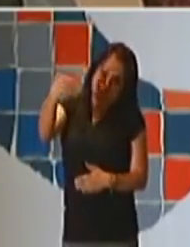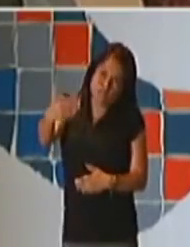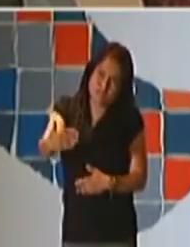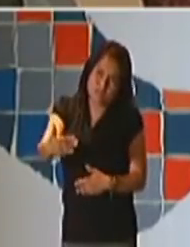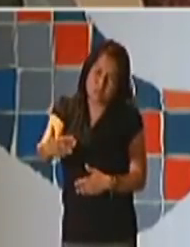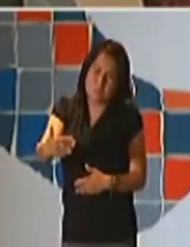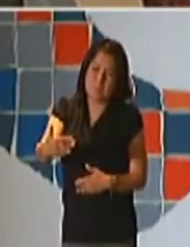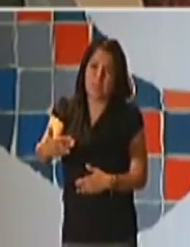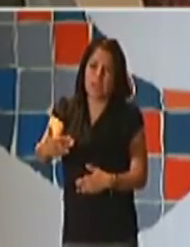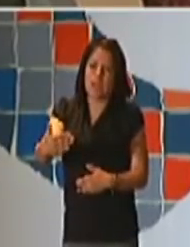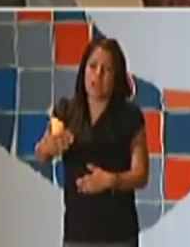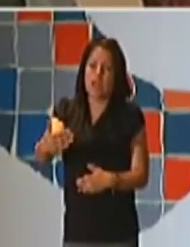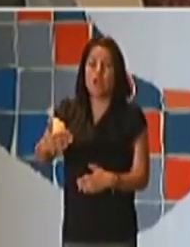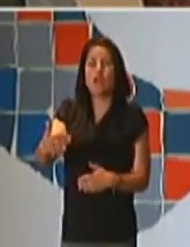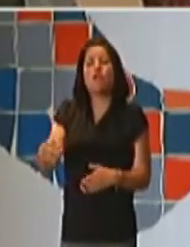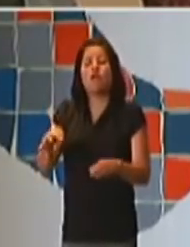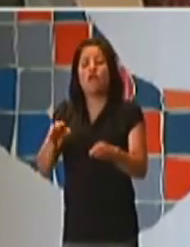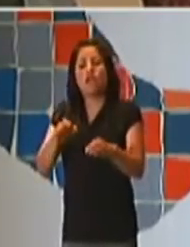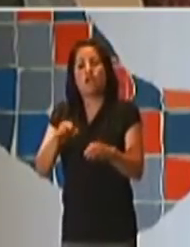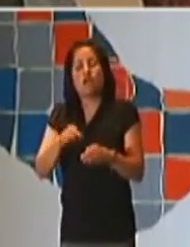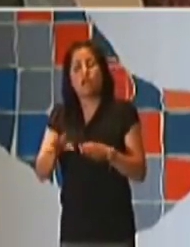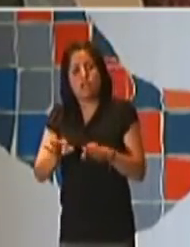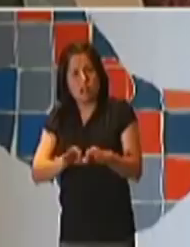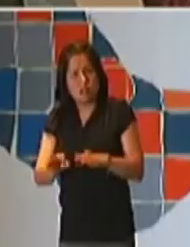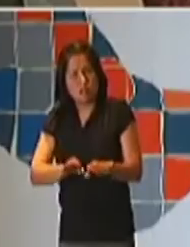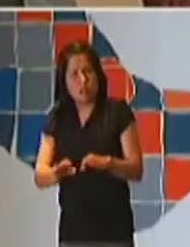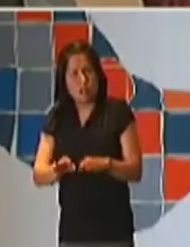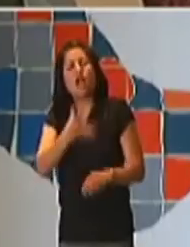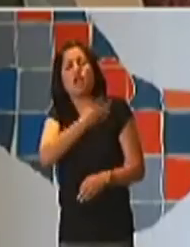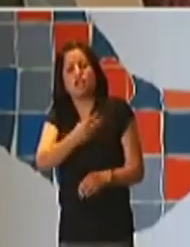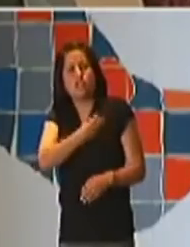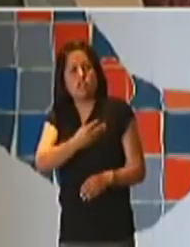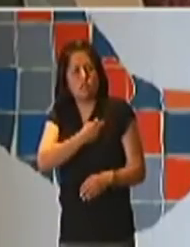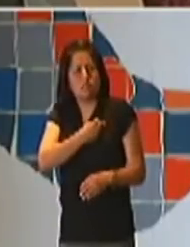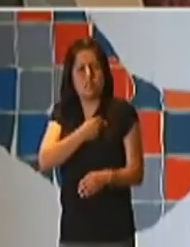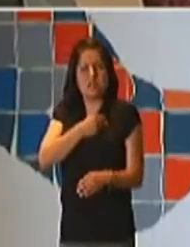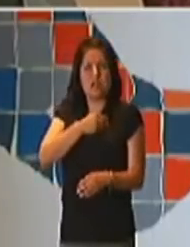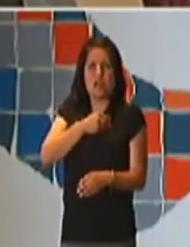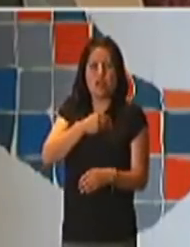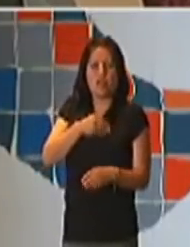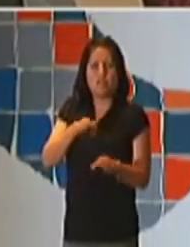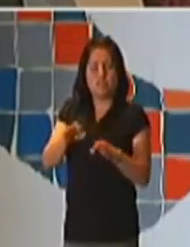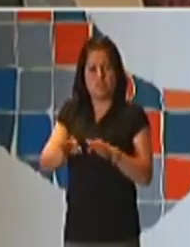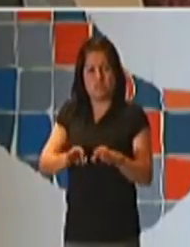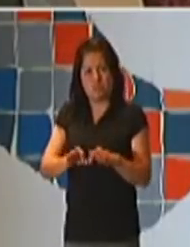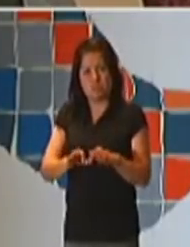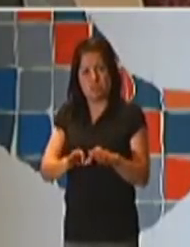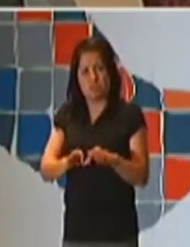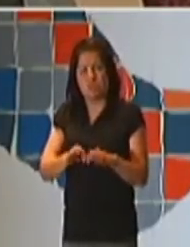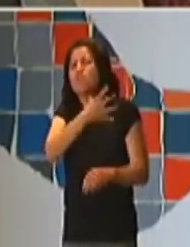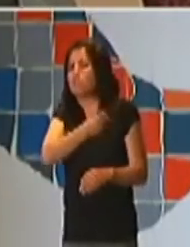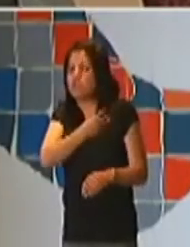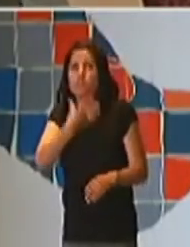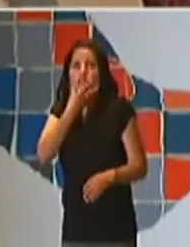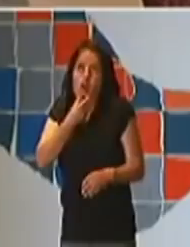de aquel obrero Maldito me lo contó me contó esta historia me